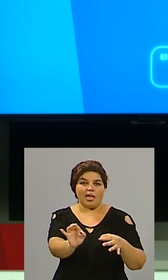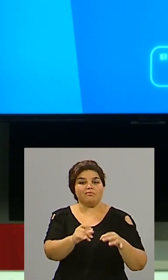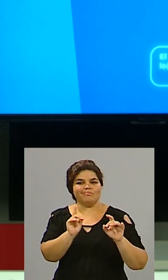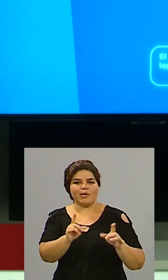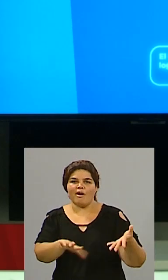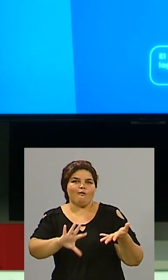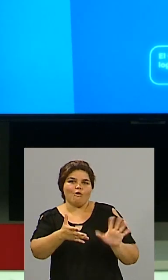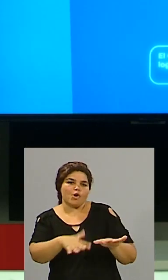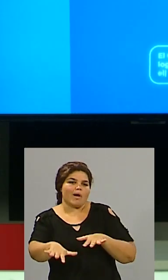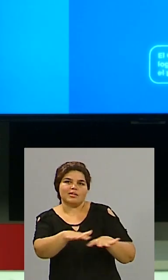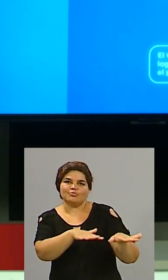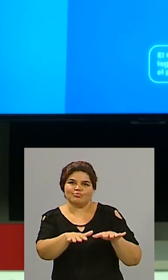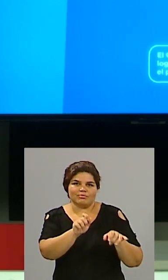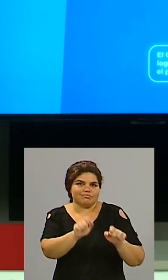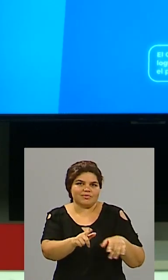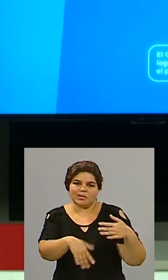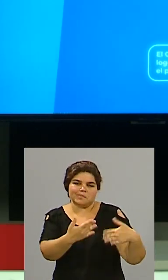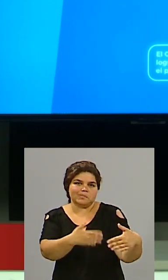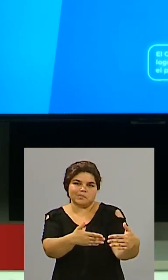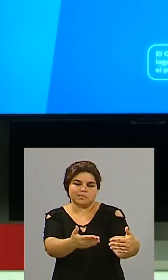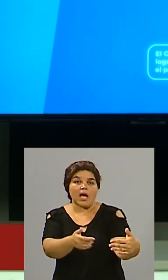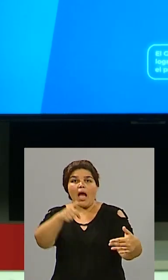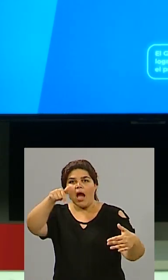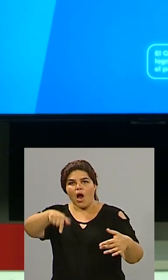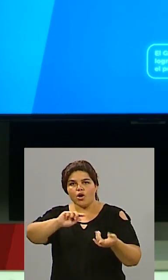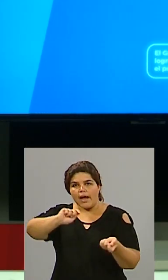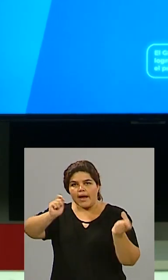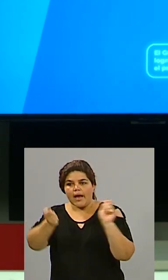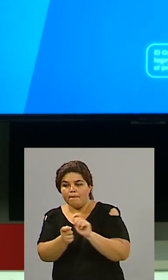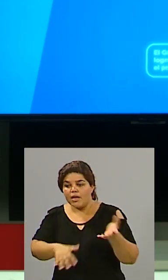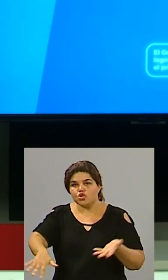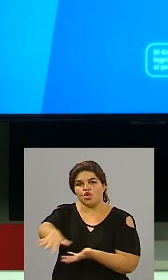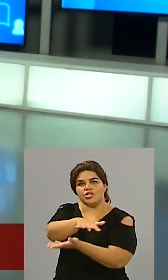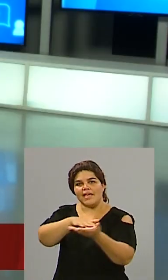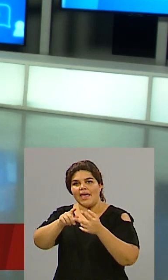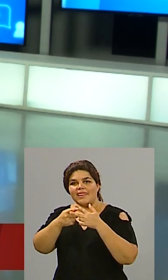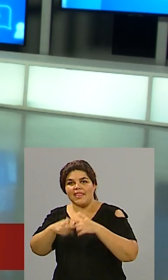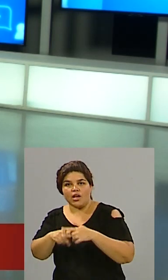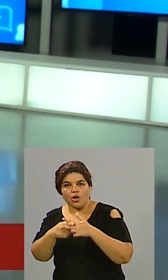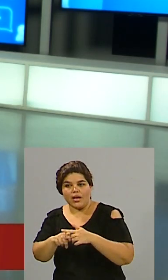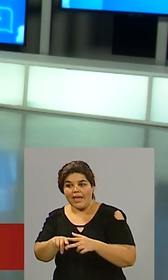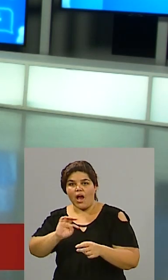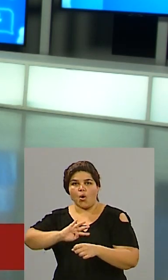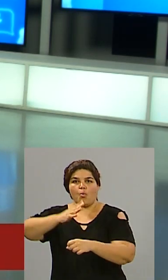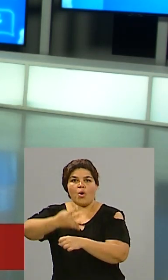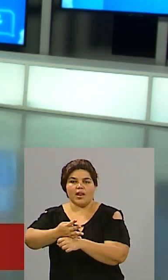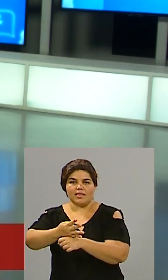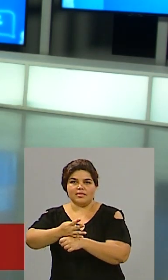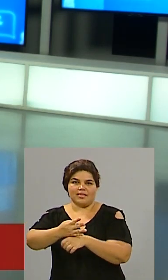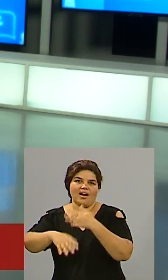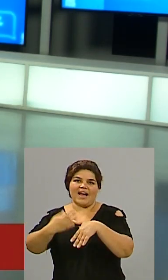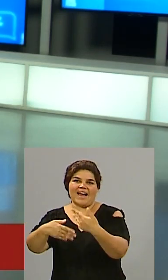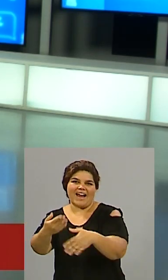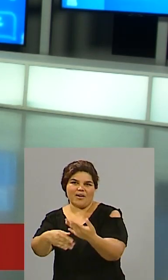contexto. Hoy asistimos a una sociedad tecnificada, ¿no? Esta revolución, cuarta revolución digital. Sí.